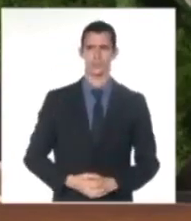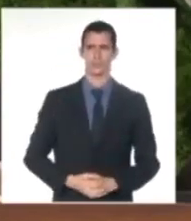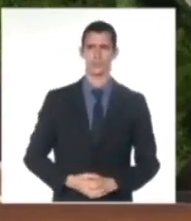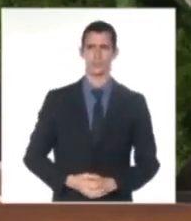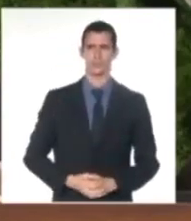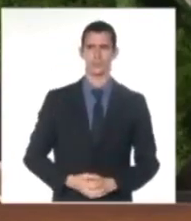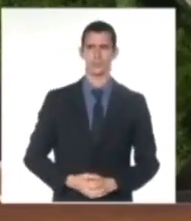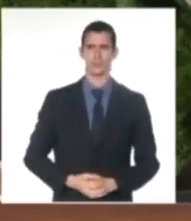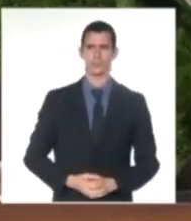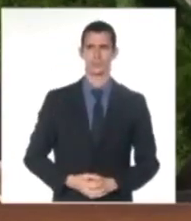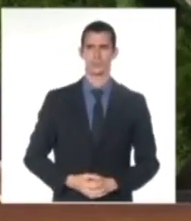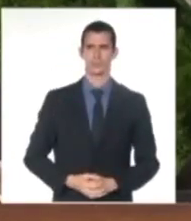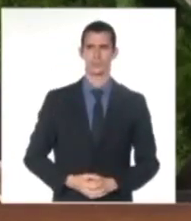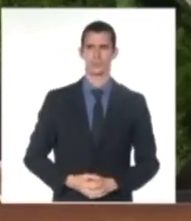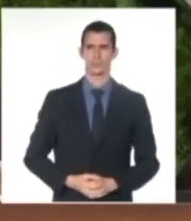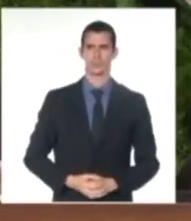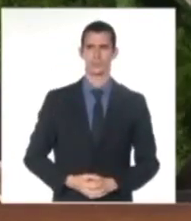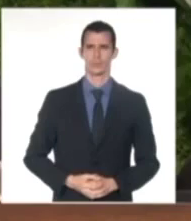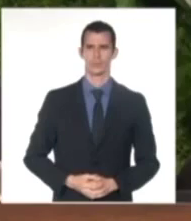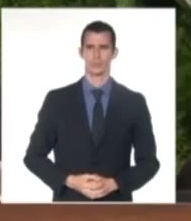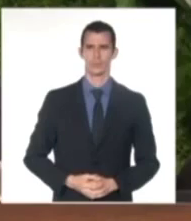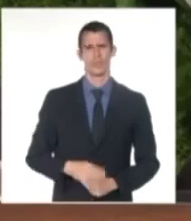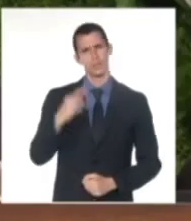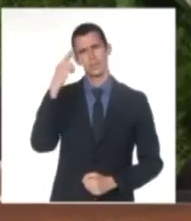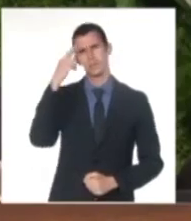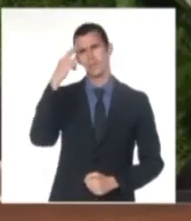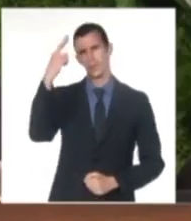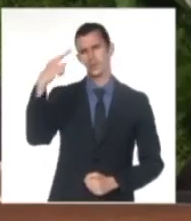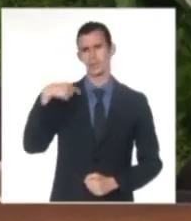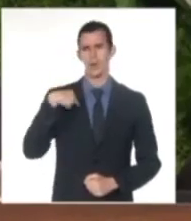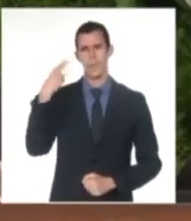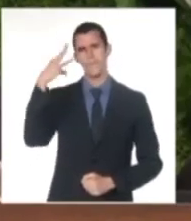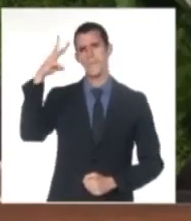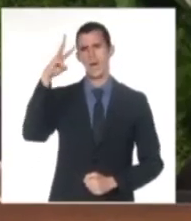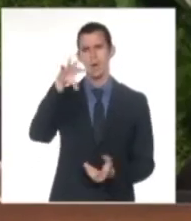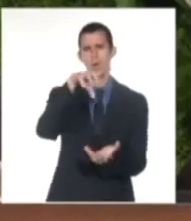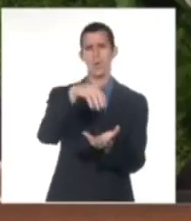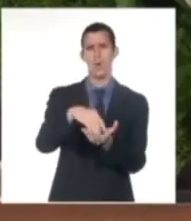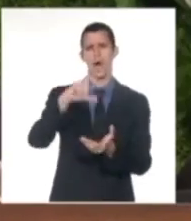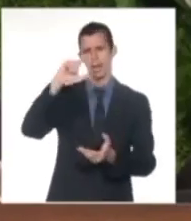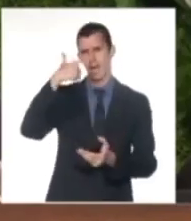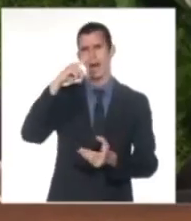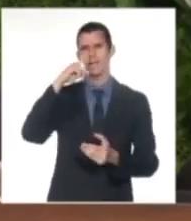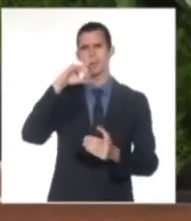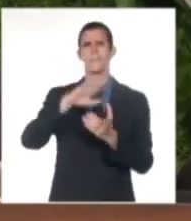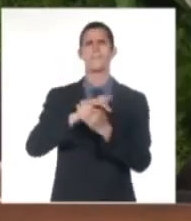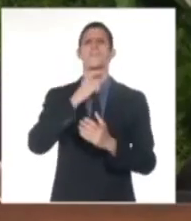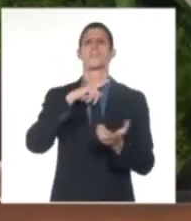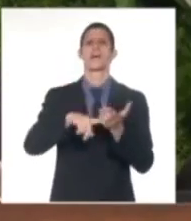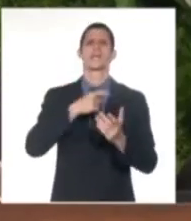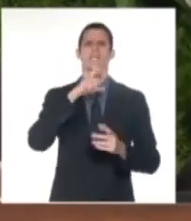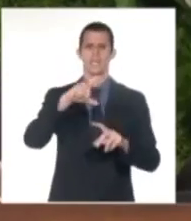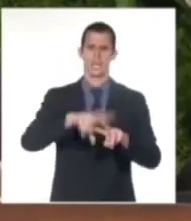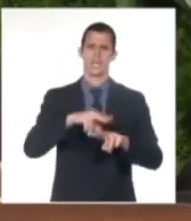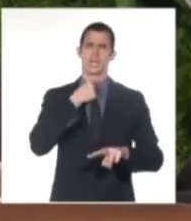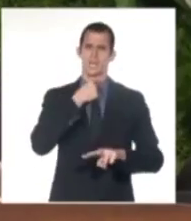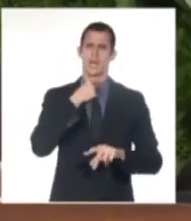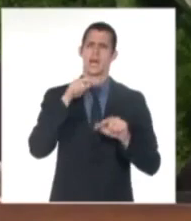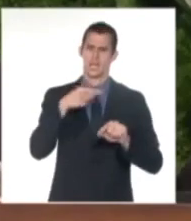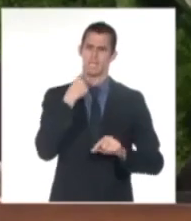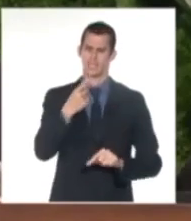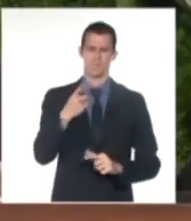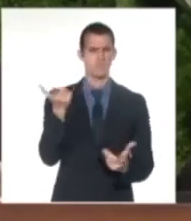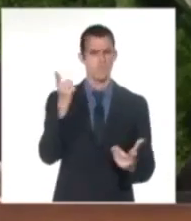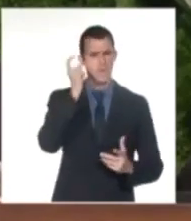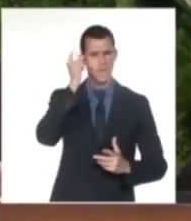especial de muchas emociones ahí en Campeche, cuando el hermano Andrés Manuel nos planteó la idea de esta cumbre,